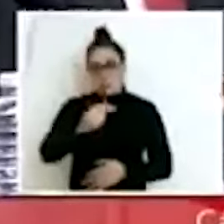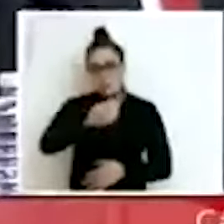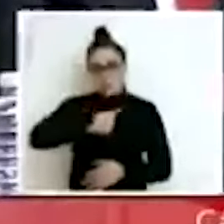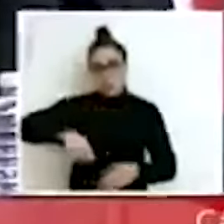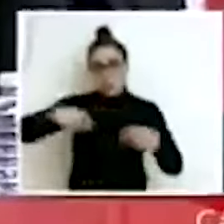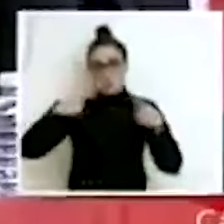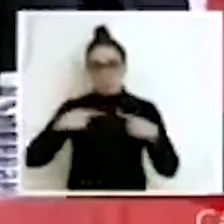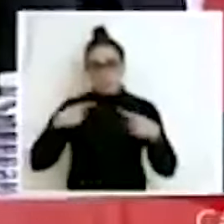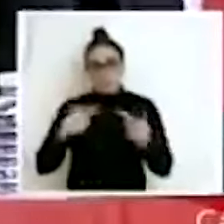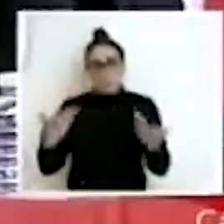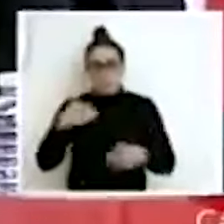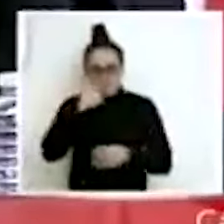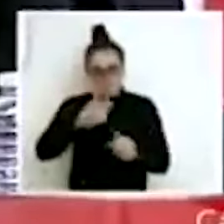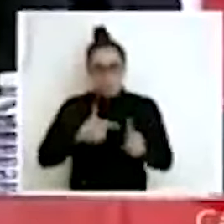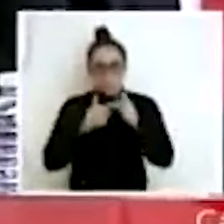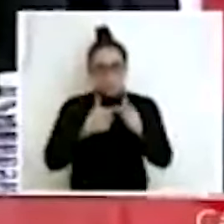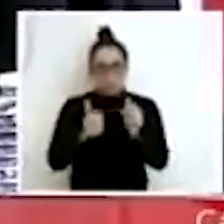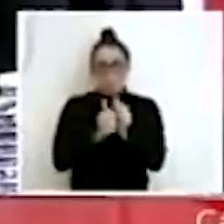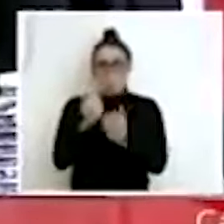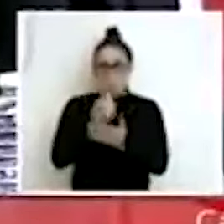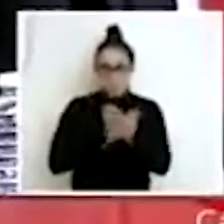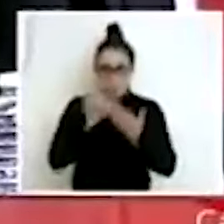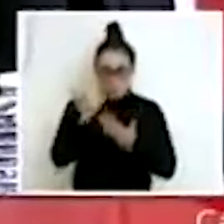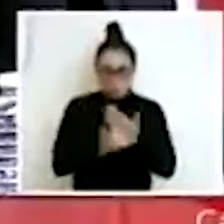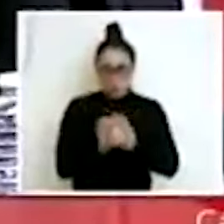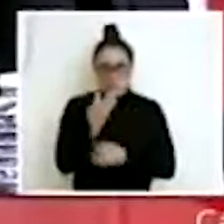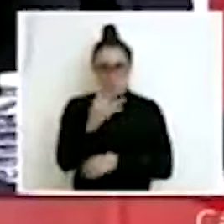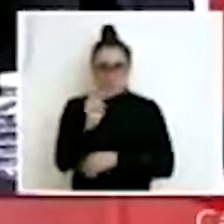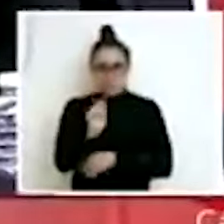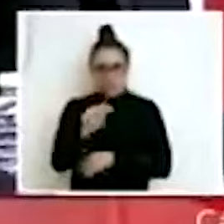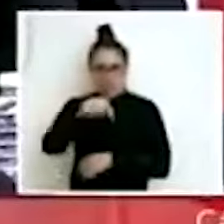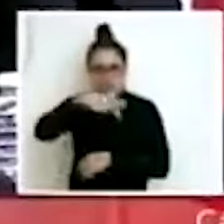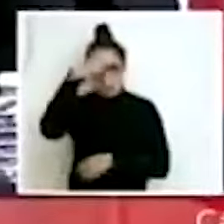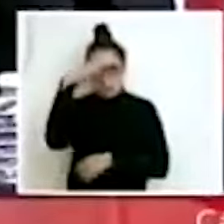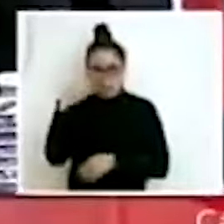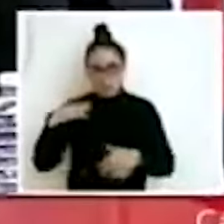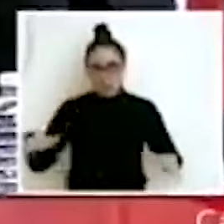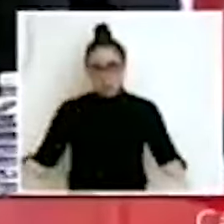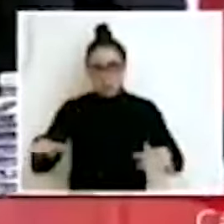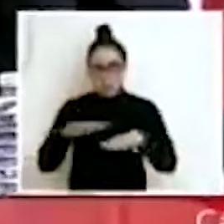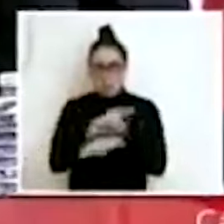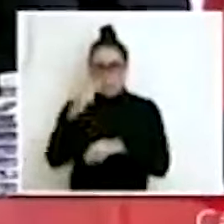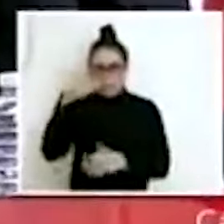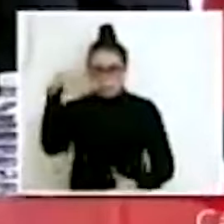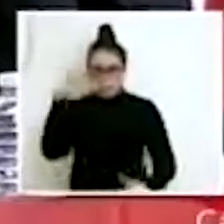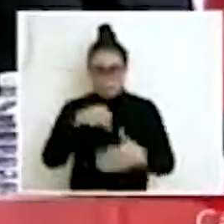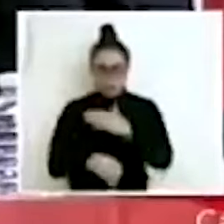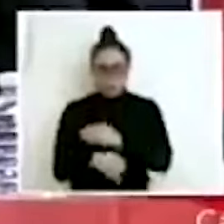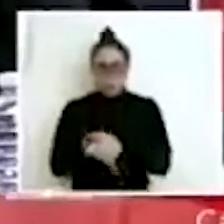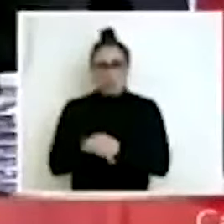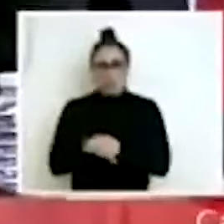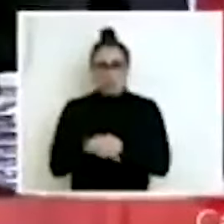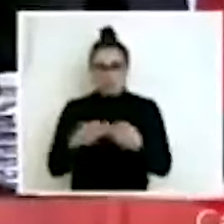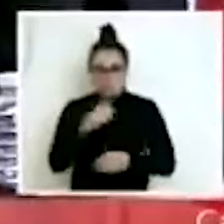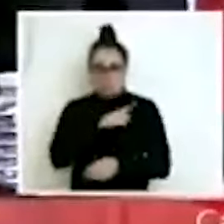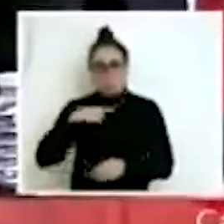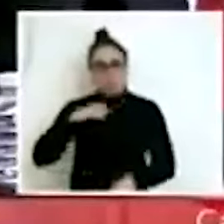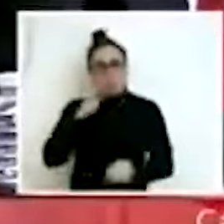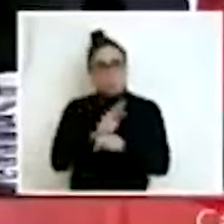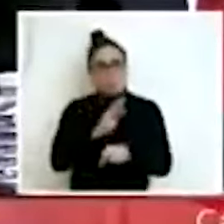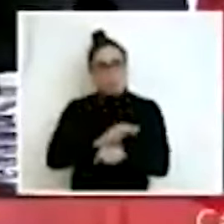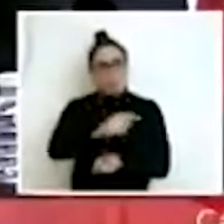días, Carmen, para ti y para todo tu auditorio. No tuve oportunidad de escuchar al senador presidente de la mesa directiva,